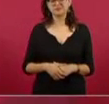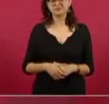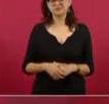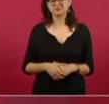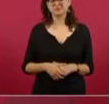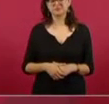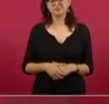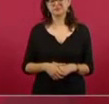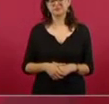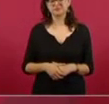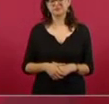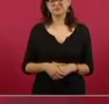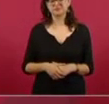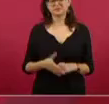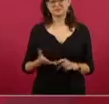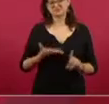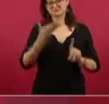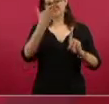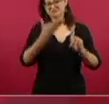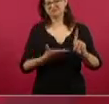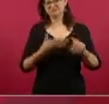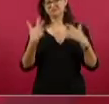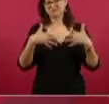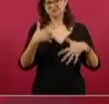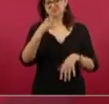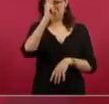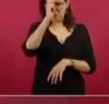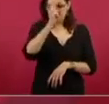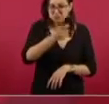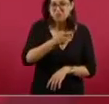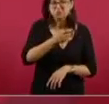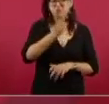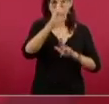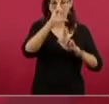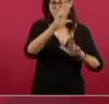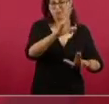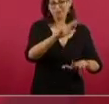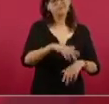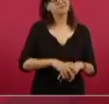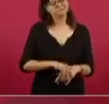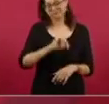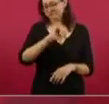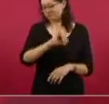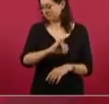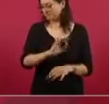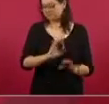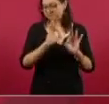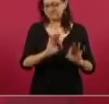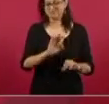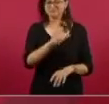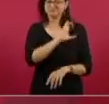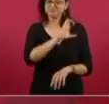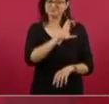sea homenajeada, la queremos mucho, mucho, mucho.